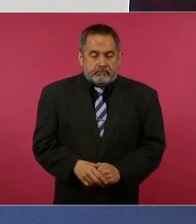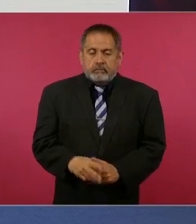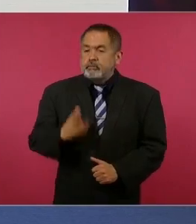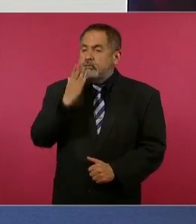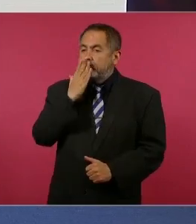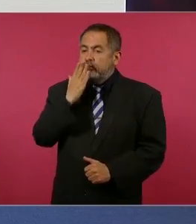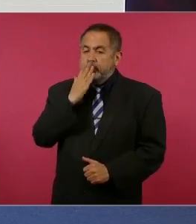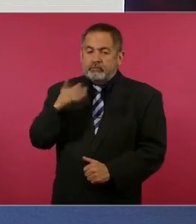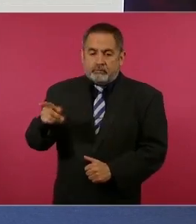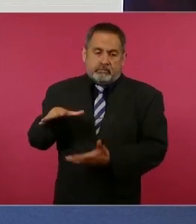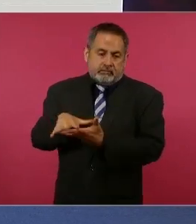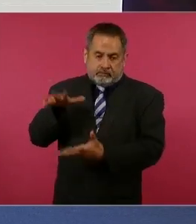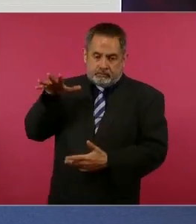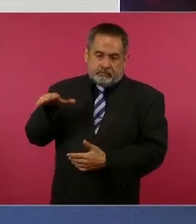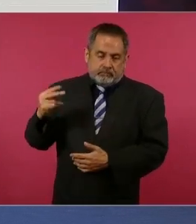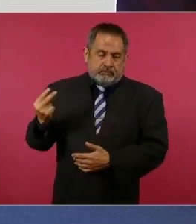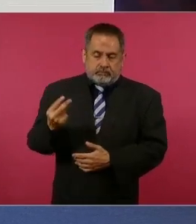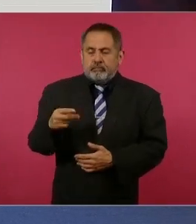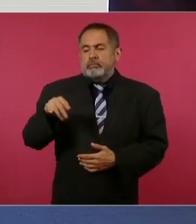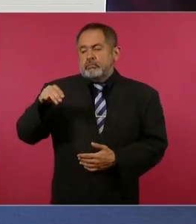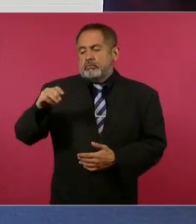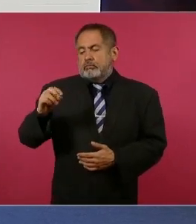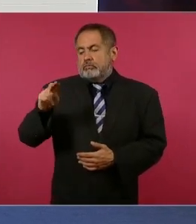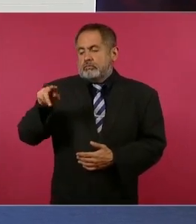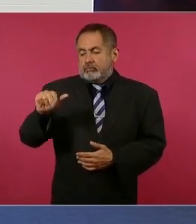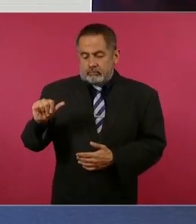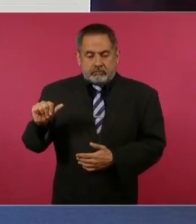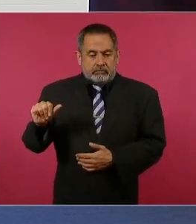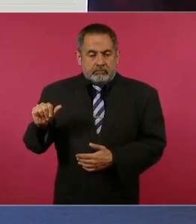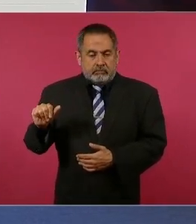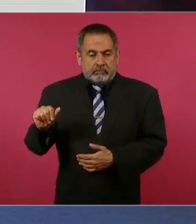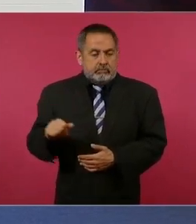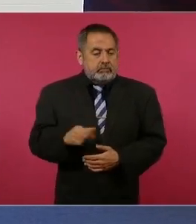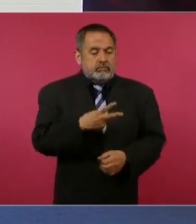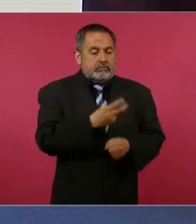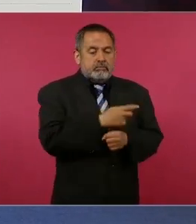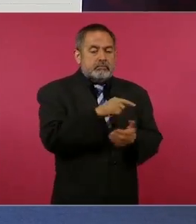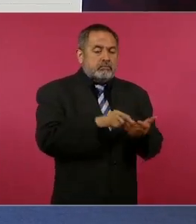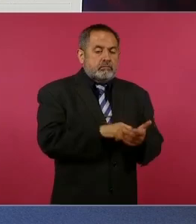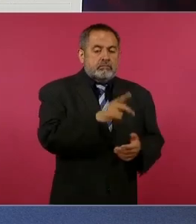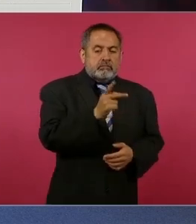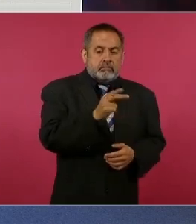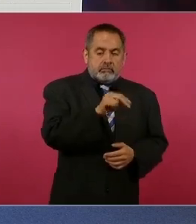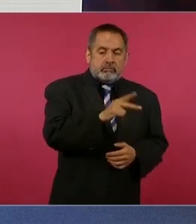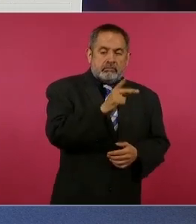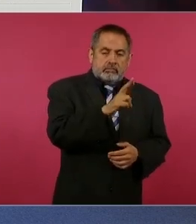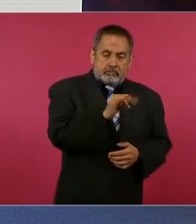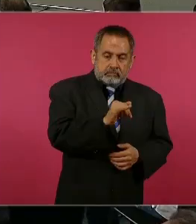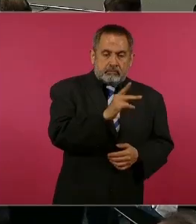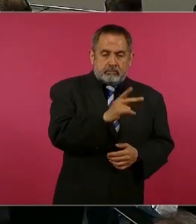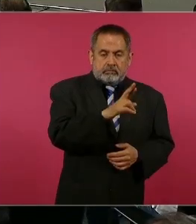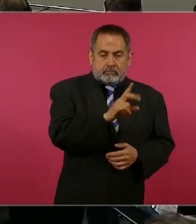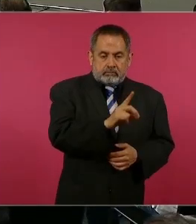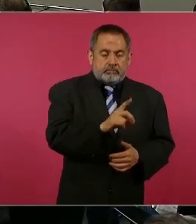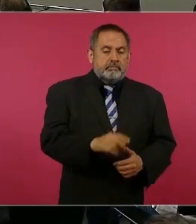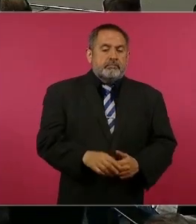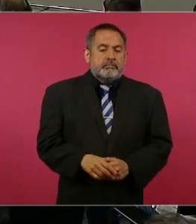Sonora, por mayoría, Morena y primera minoría, PAN, PRI, PRD.